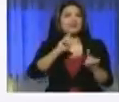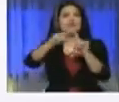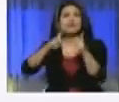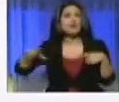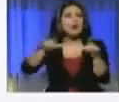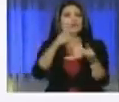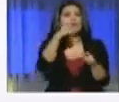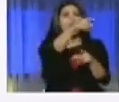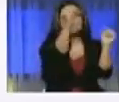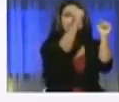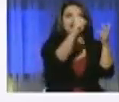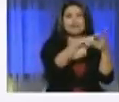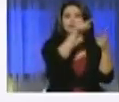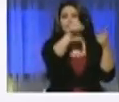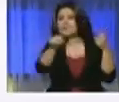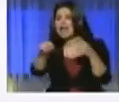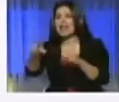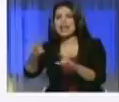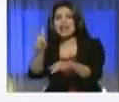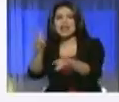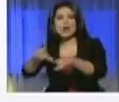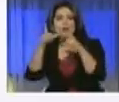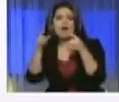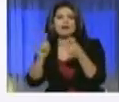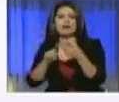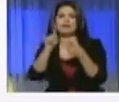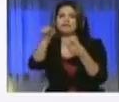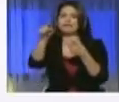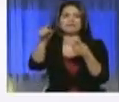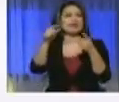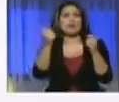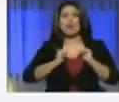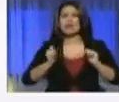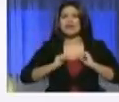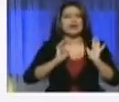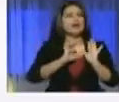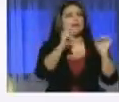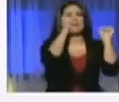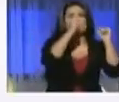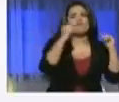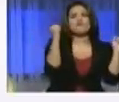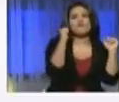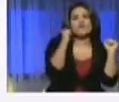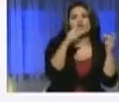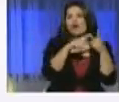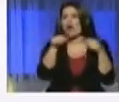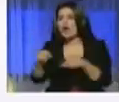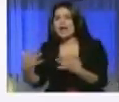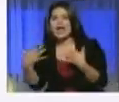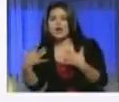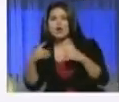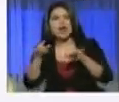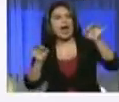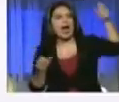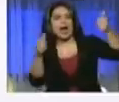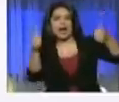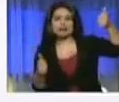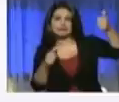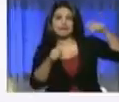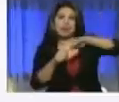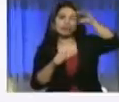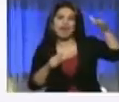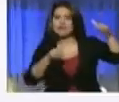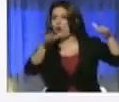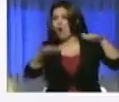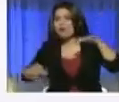En La Guaira, en todos los climas, todas las alturas, cuando haya que adaptar, que haya un campeonato mundial que se va a hacer en